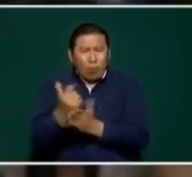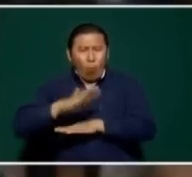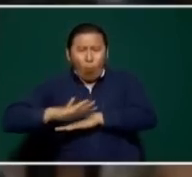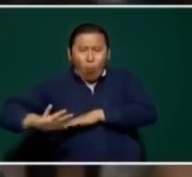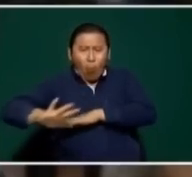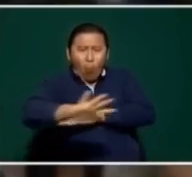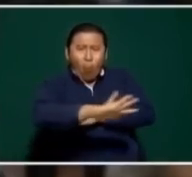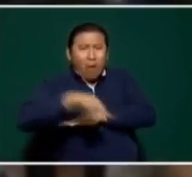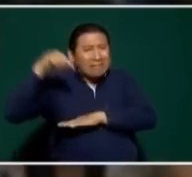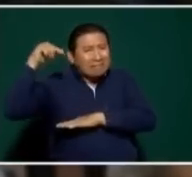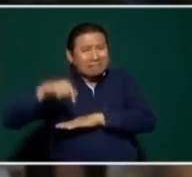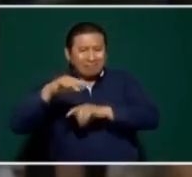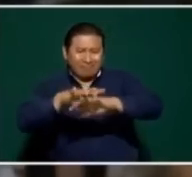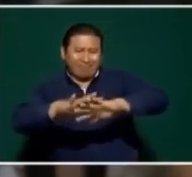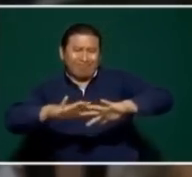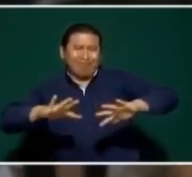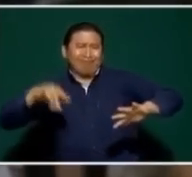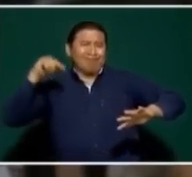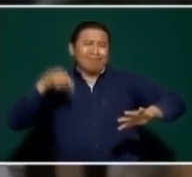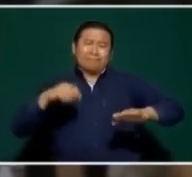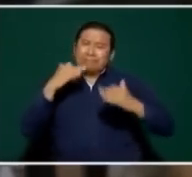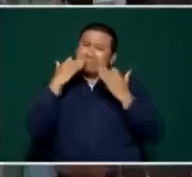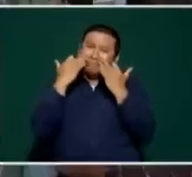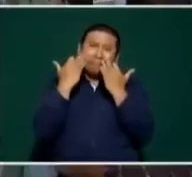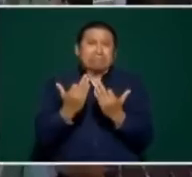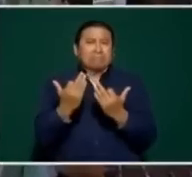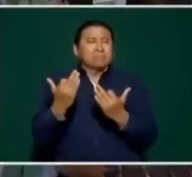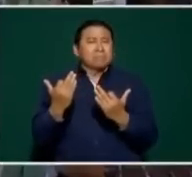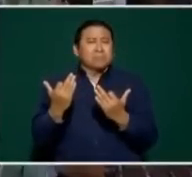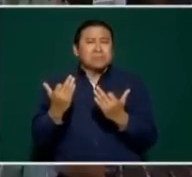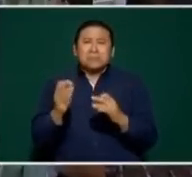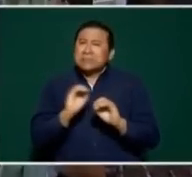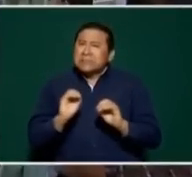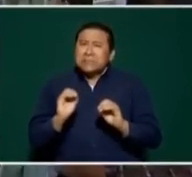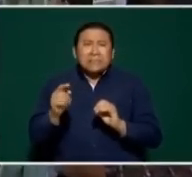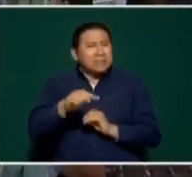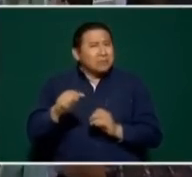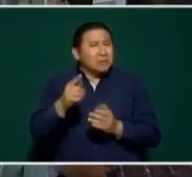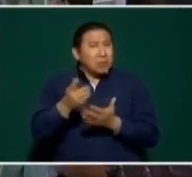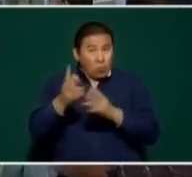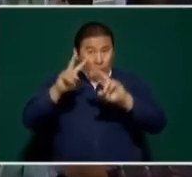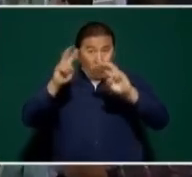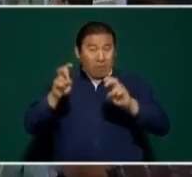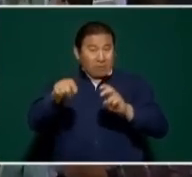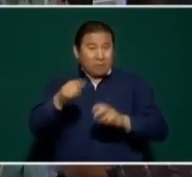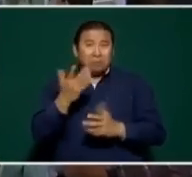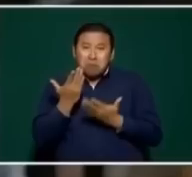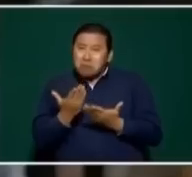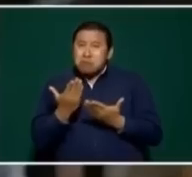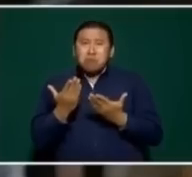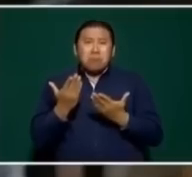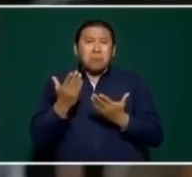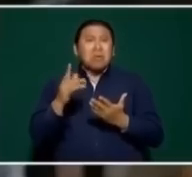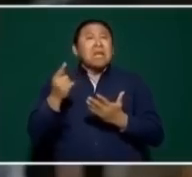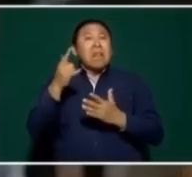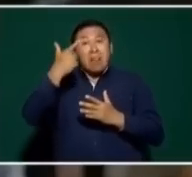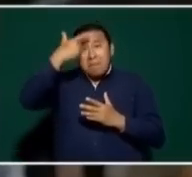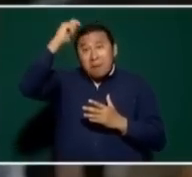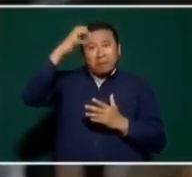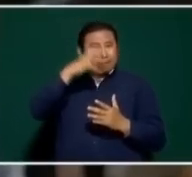se están contaminando y tenemos mucho pendiente. Entonces, ya nos están ayudando, qué bueno que entre la Federación, qué bueno que entre la